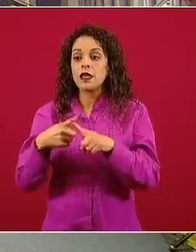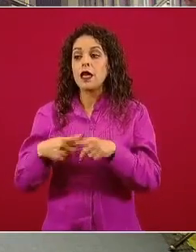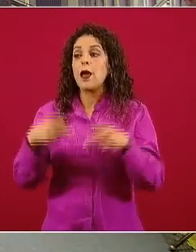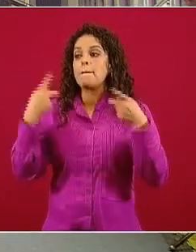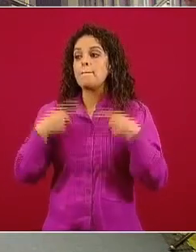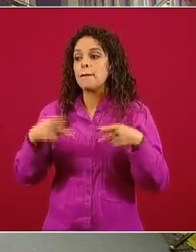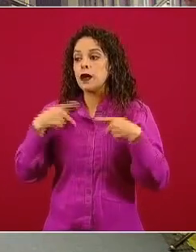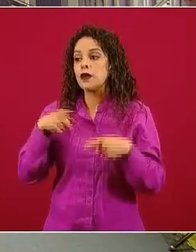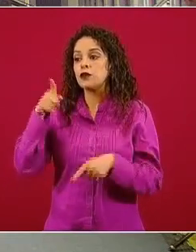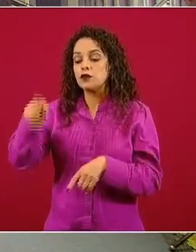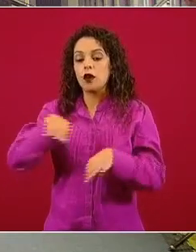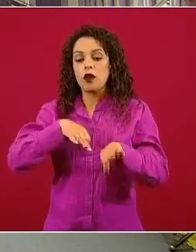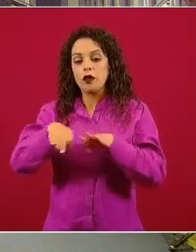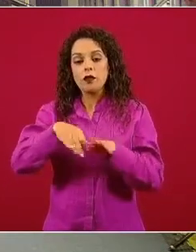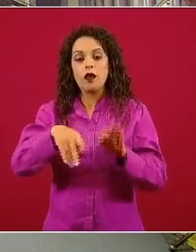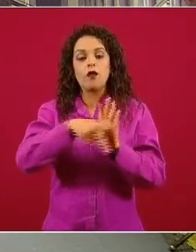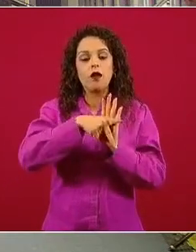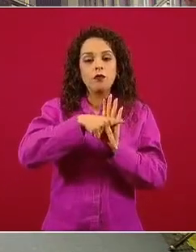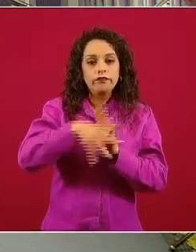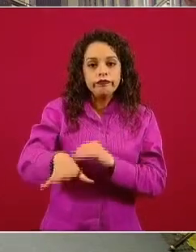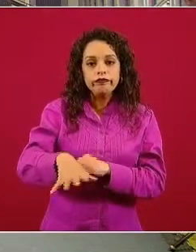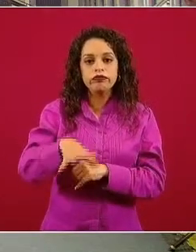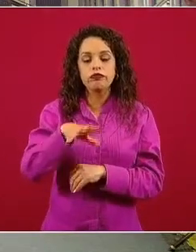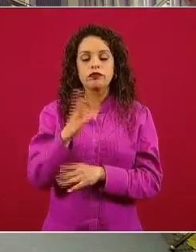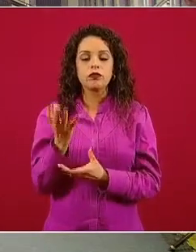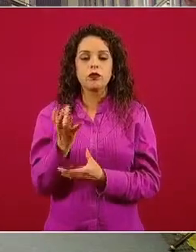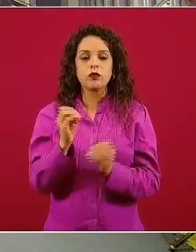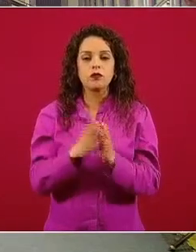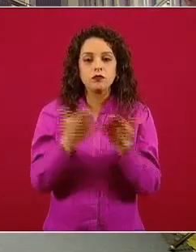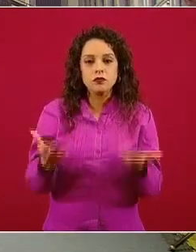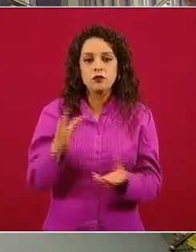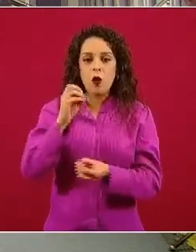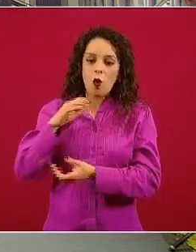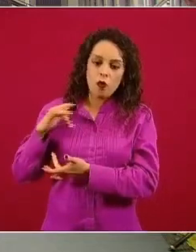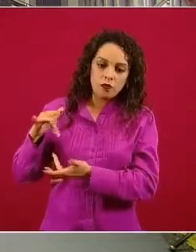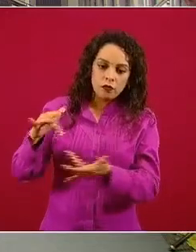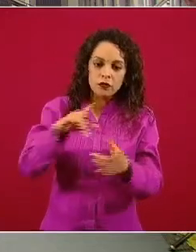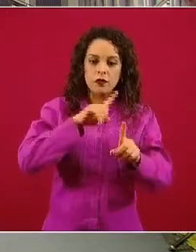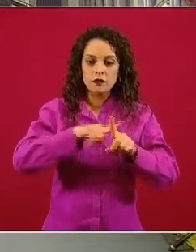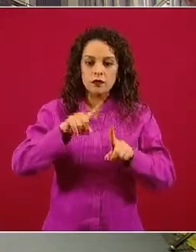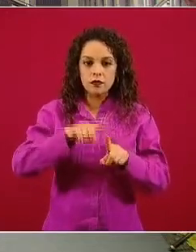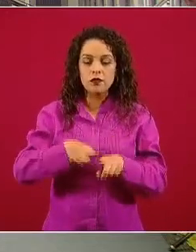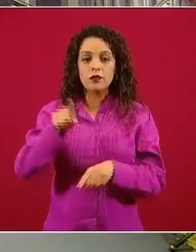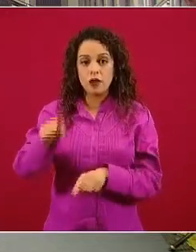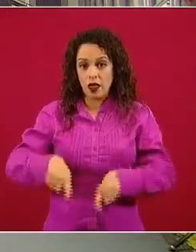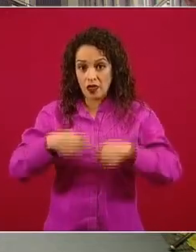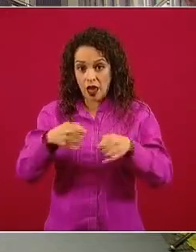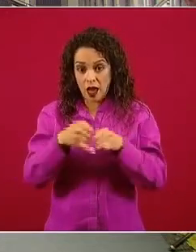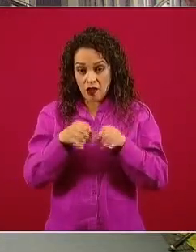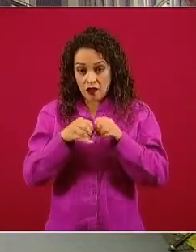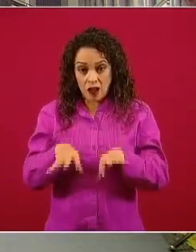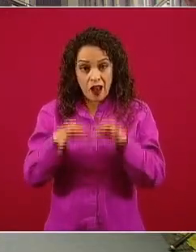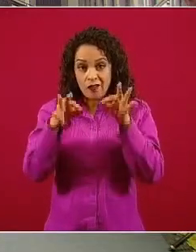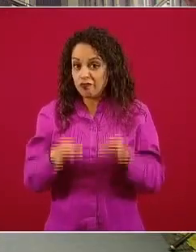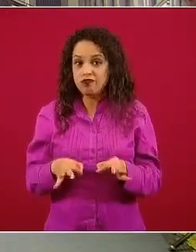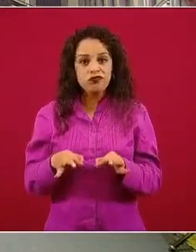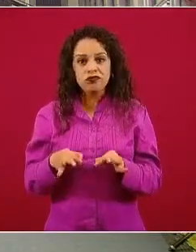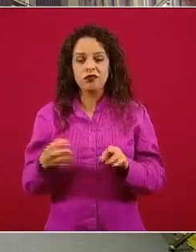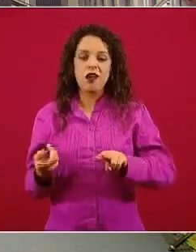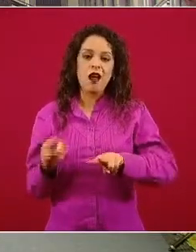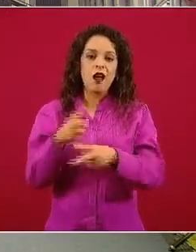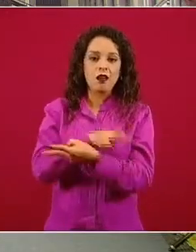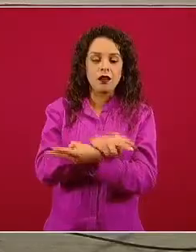de comunicación y que parece que en lugar de informar están dedicados a desinformar a la población a este respecto. Claro, con mucho